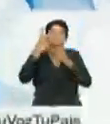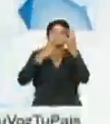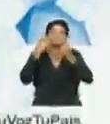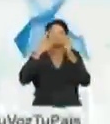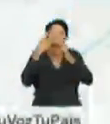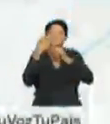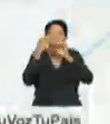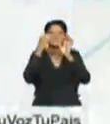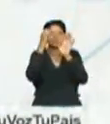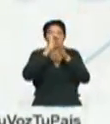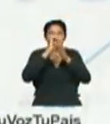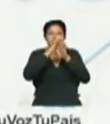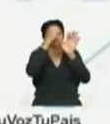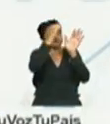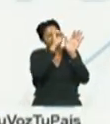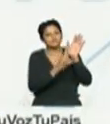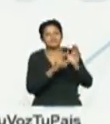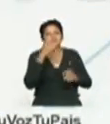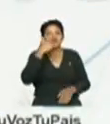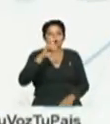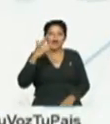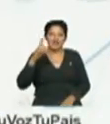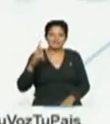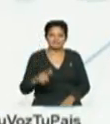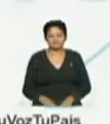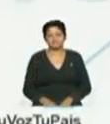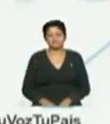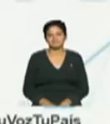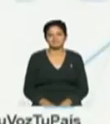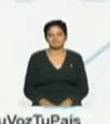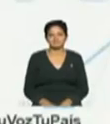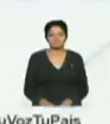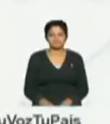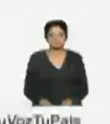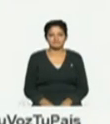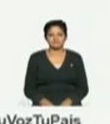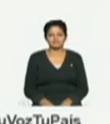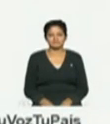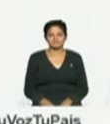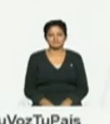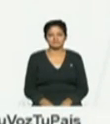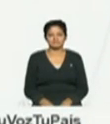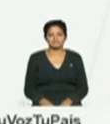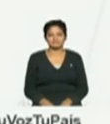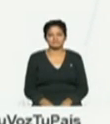para conocer sus atractivos turísticos.